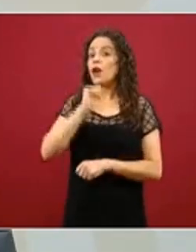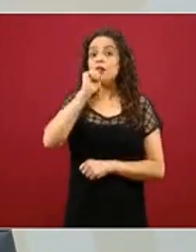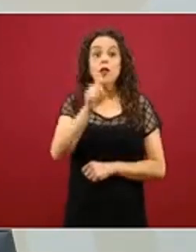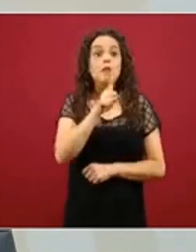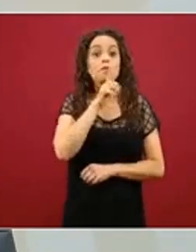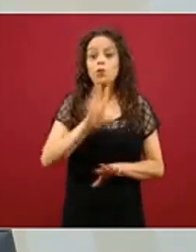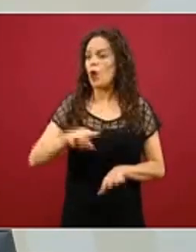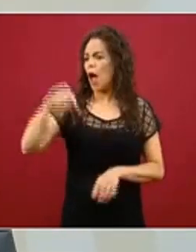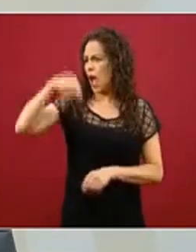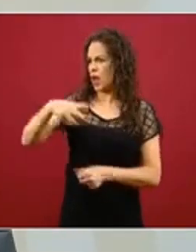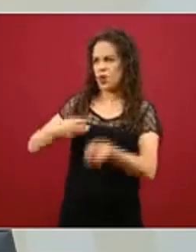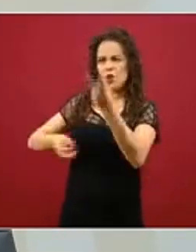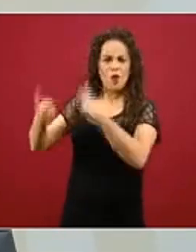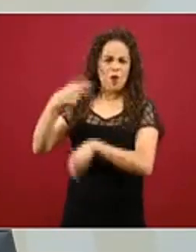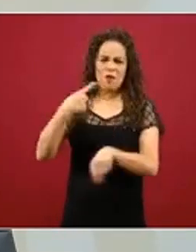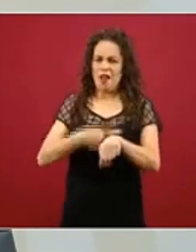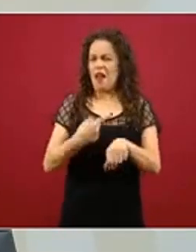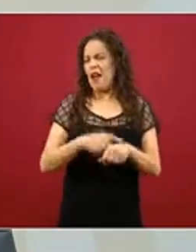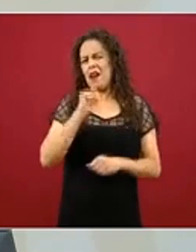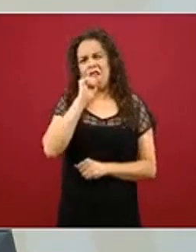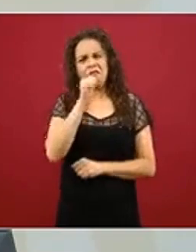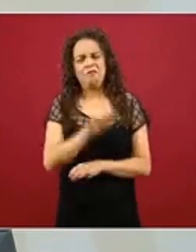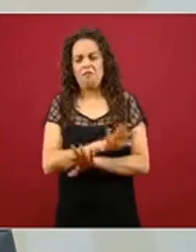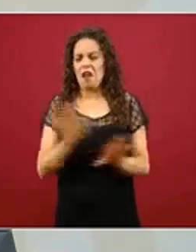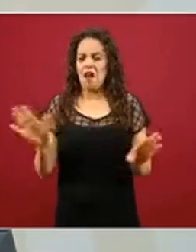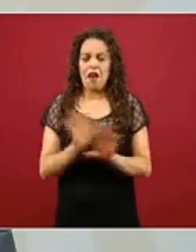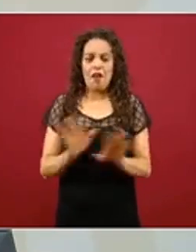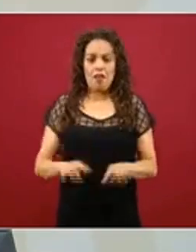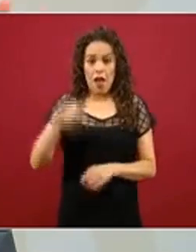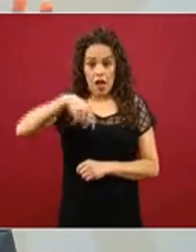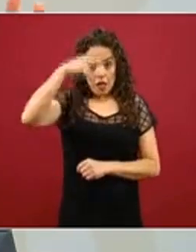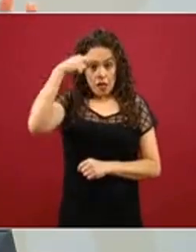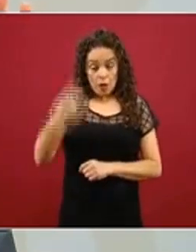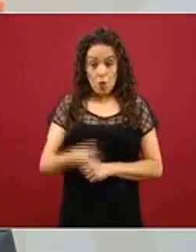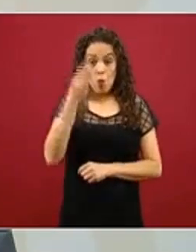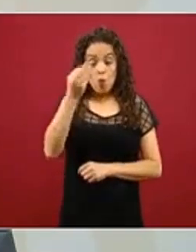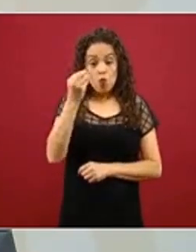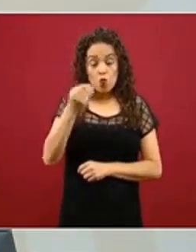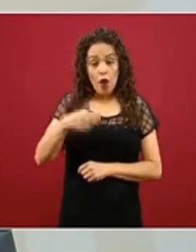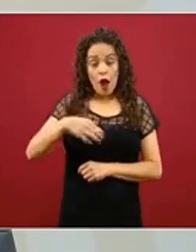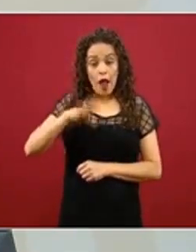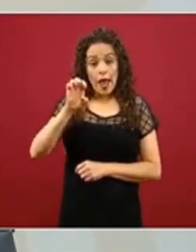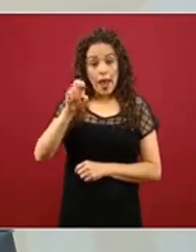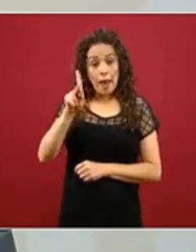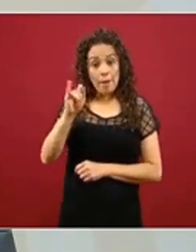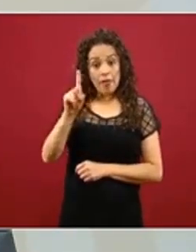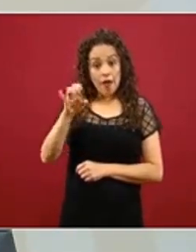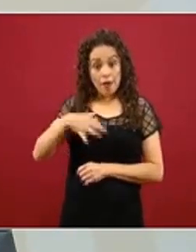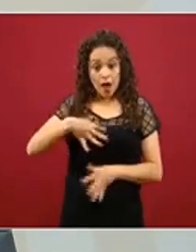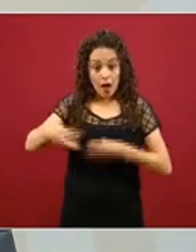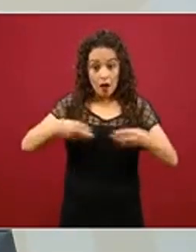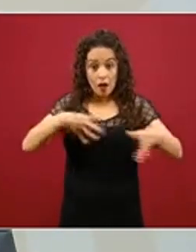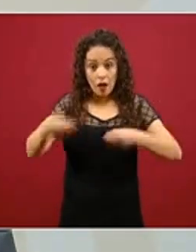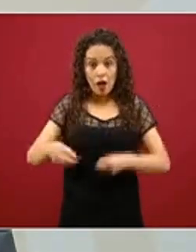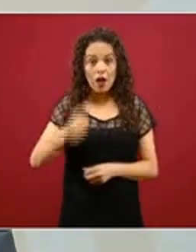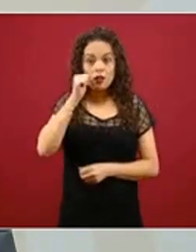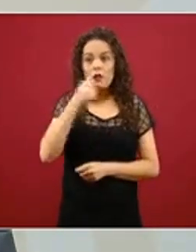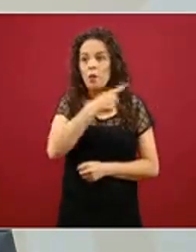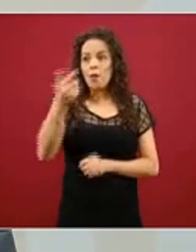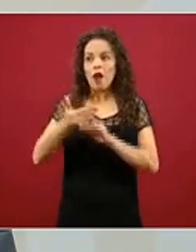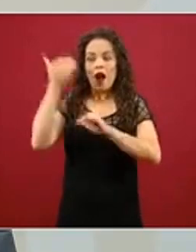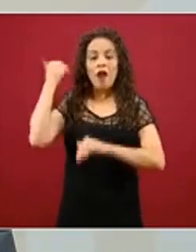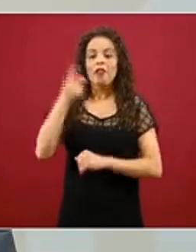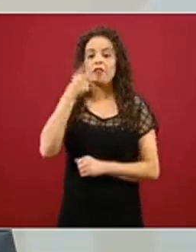no va a llegar. No va a llegar. Muchas epidemias en México se dijo no llegarán, estamos blindados. Este tipo